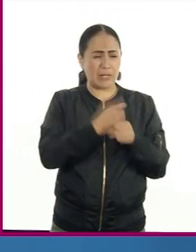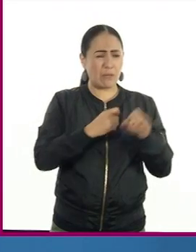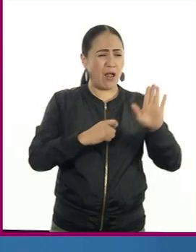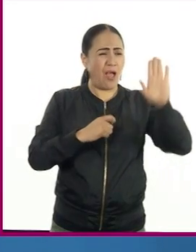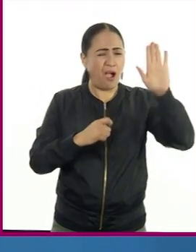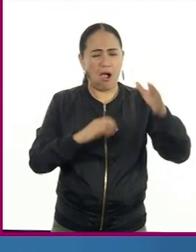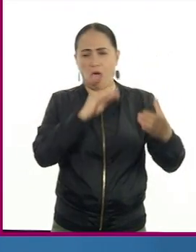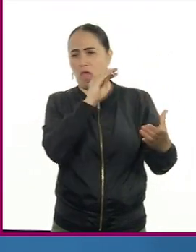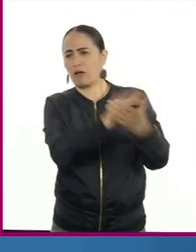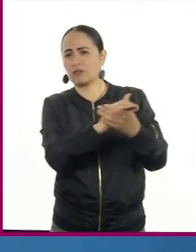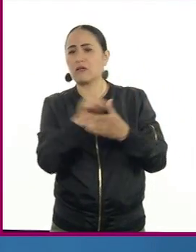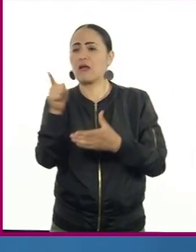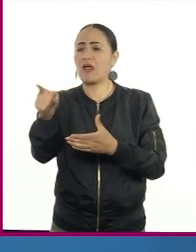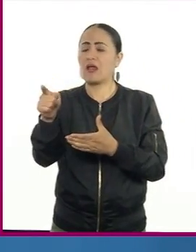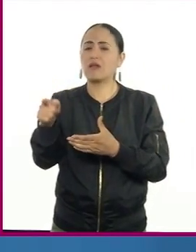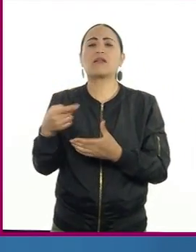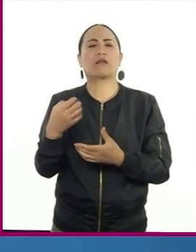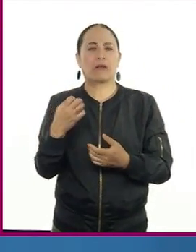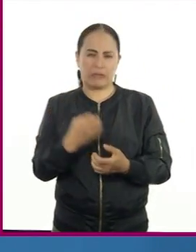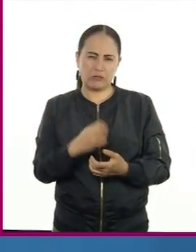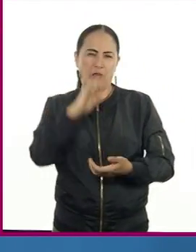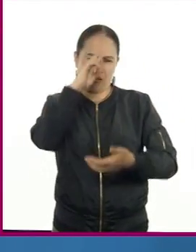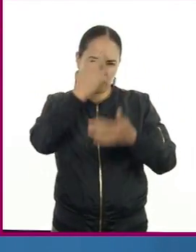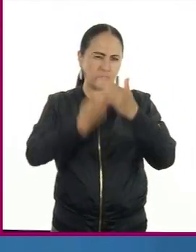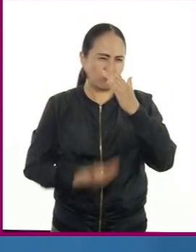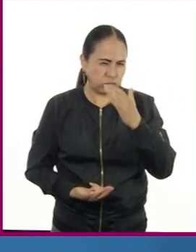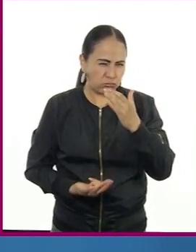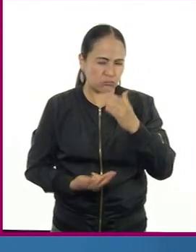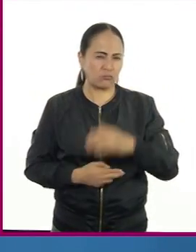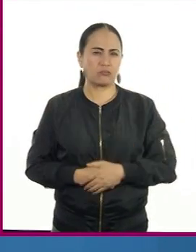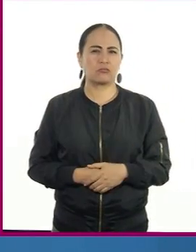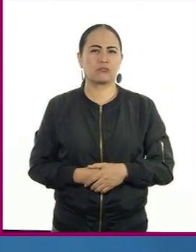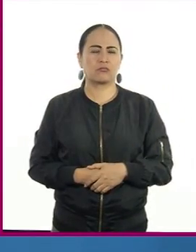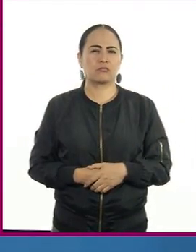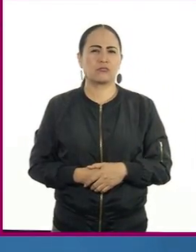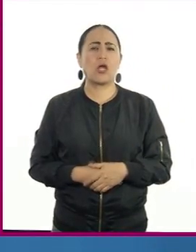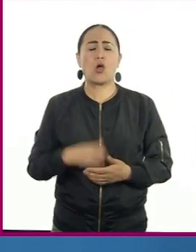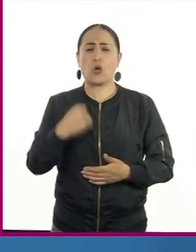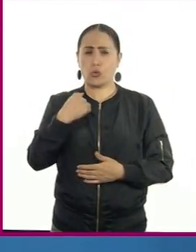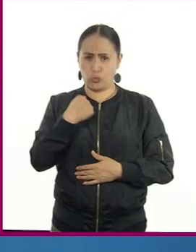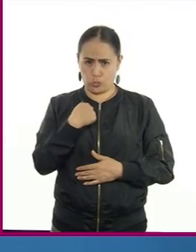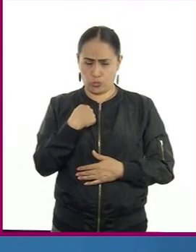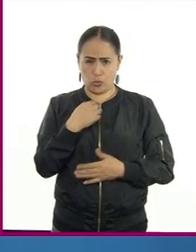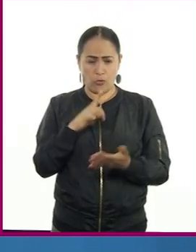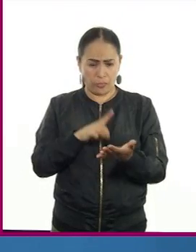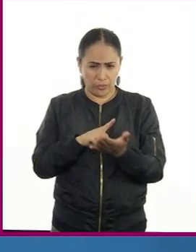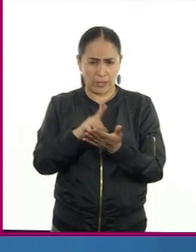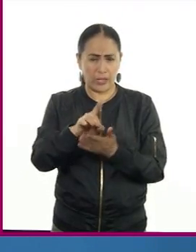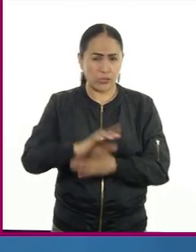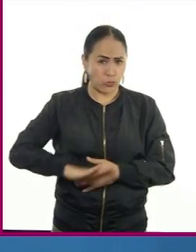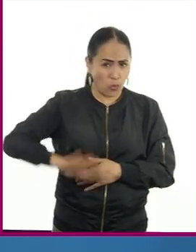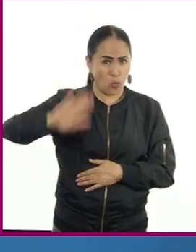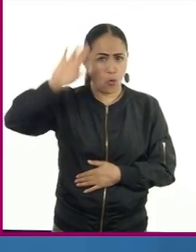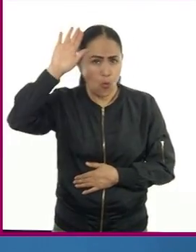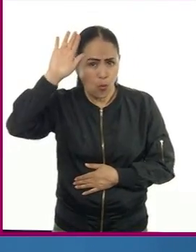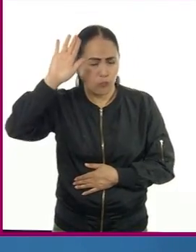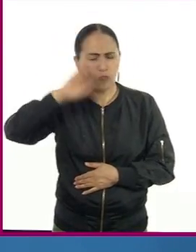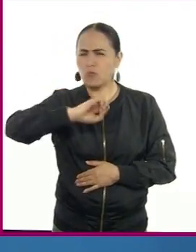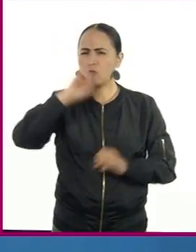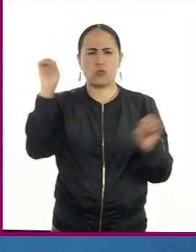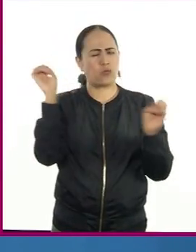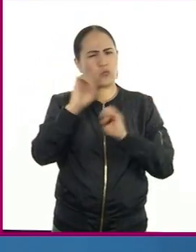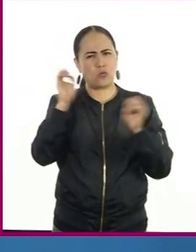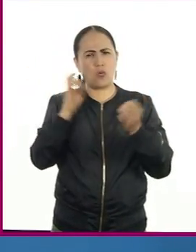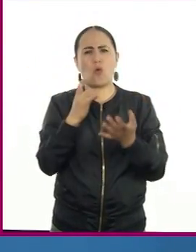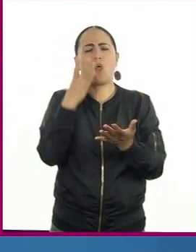la mano. Con ello, no estoy limitando su derecho al uso de la voz, solo les estoy dando